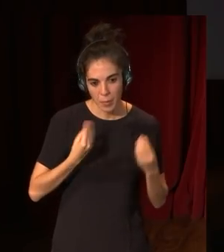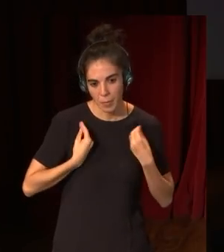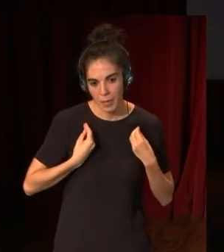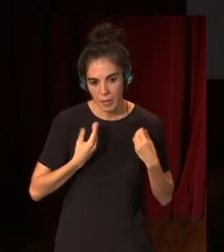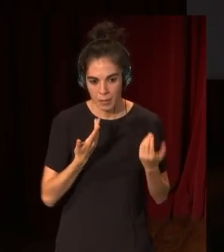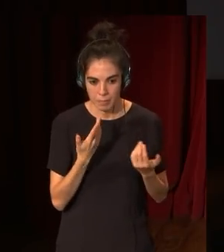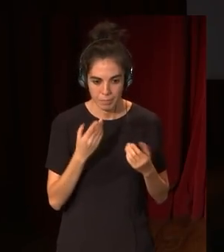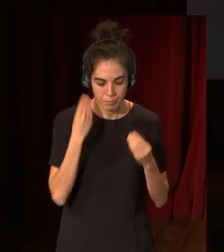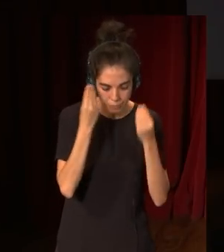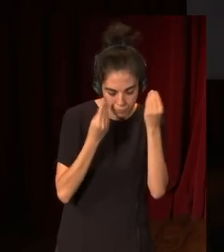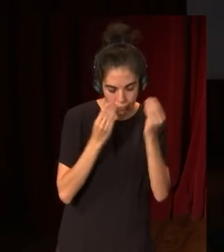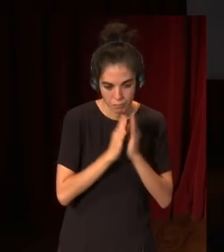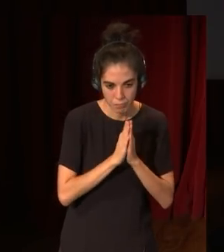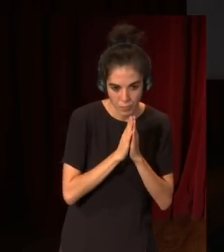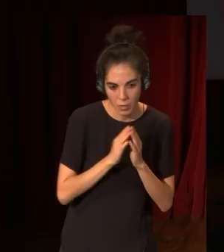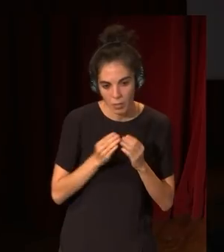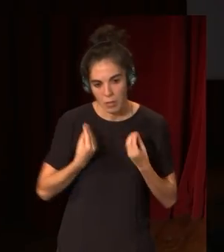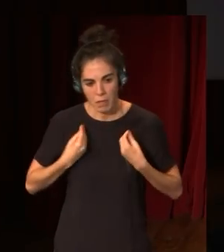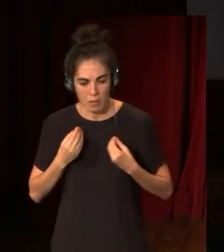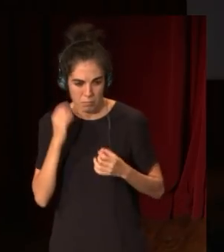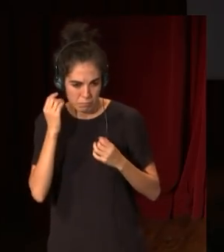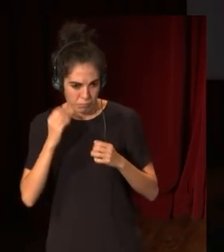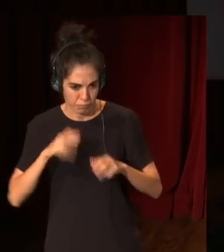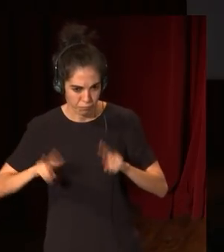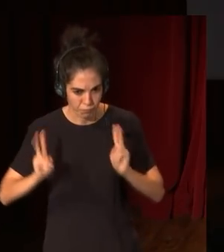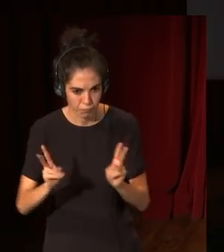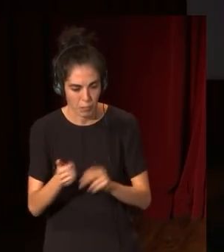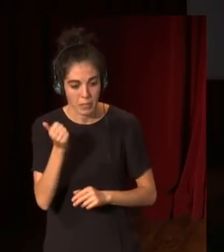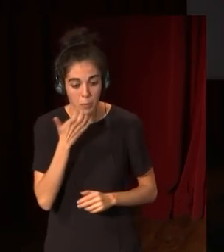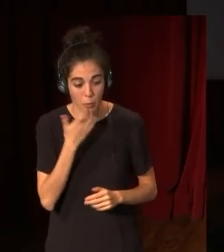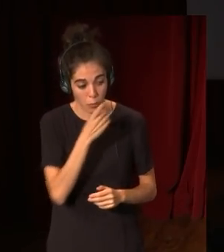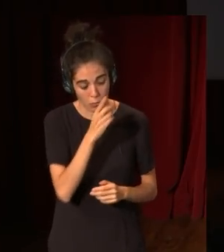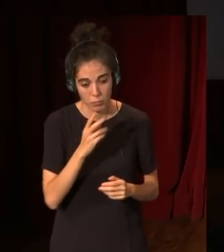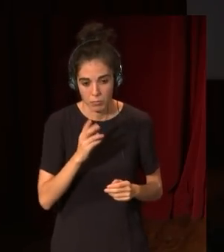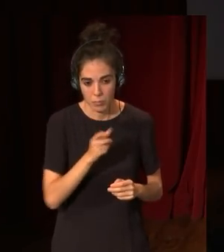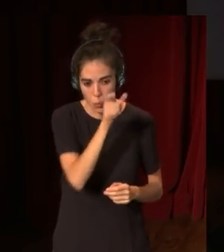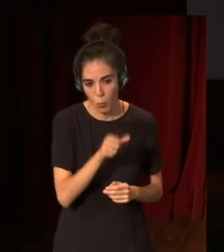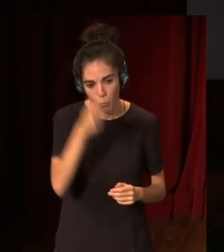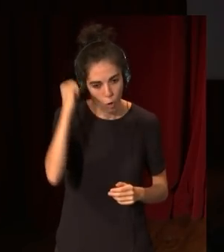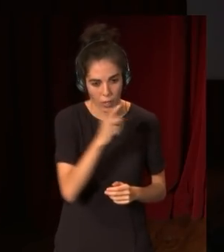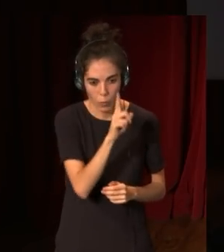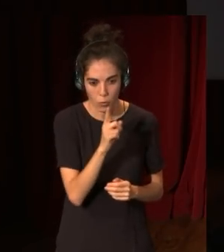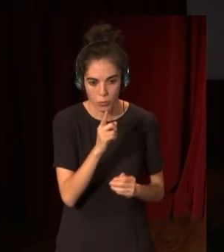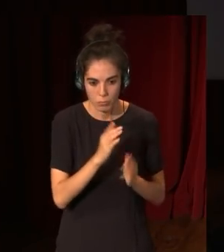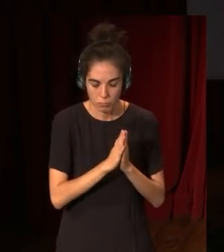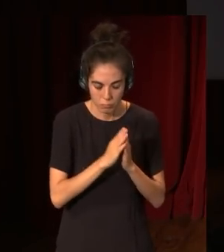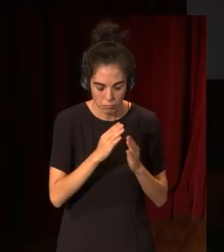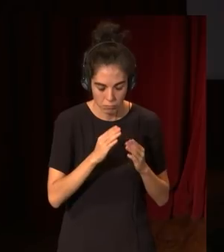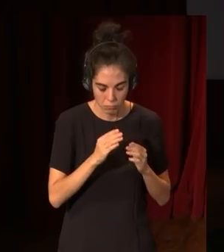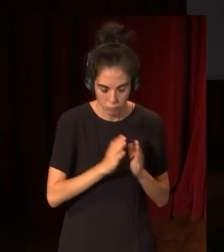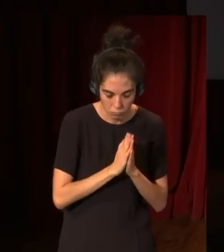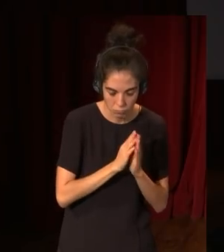o la vida activa de la vida contemplativa uno de ellos unos mujer está meditando esta vida contemplativa mientras otro está en la